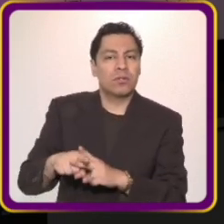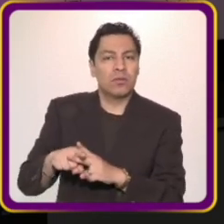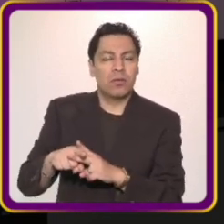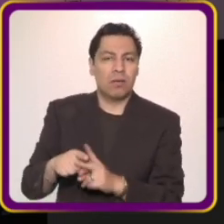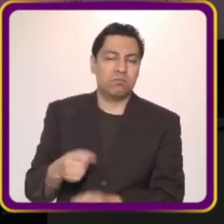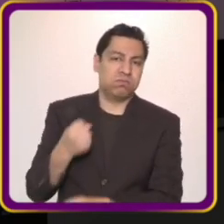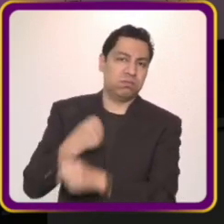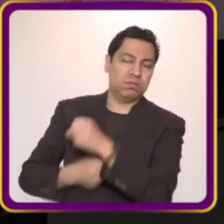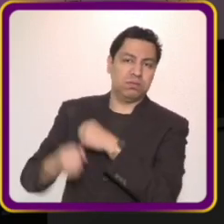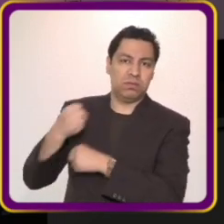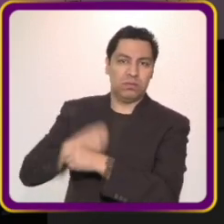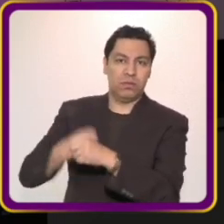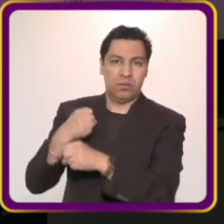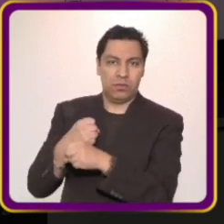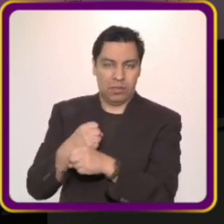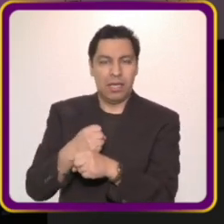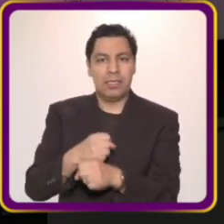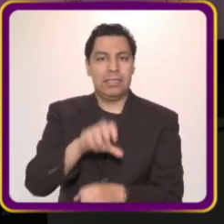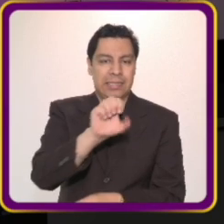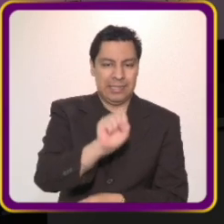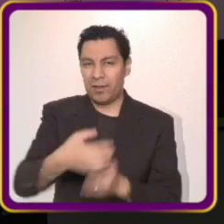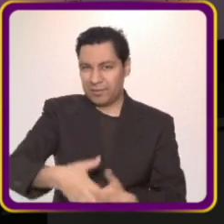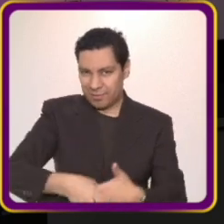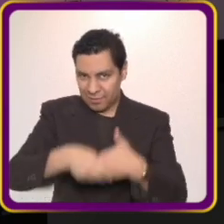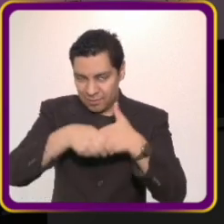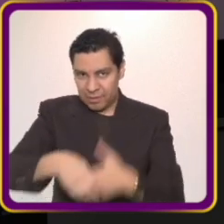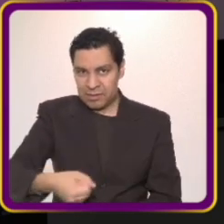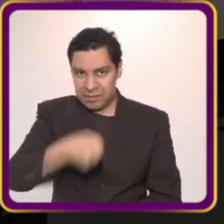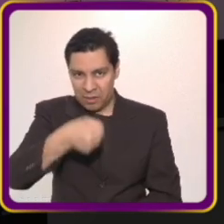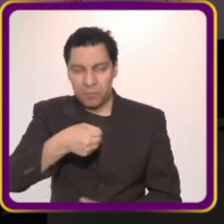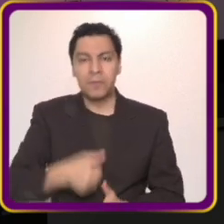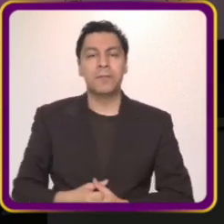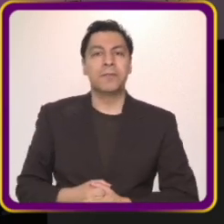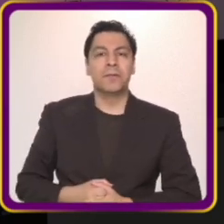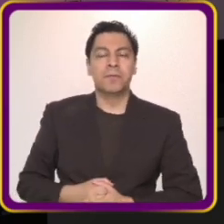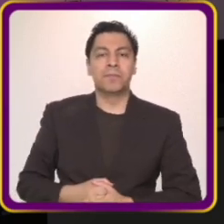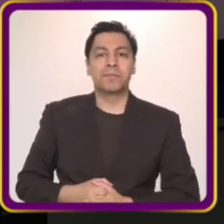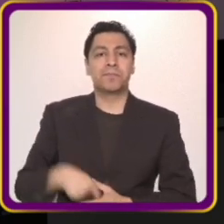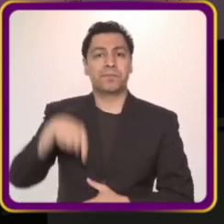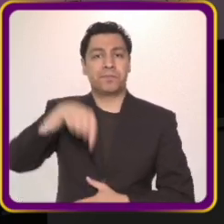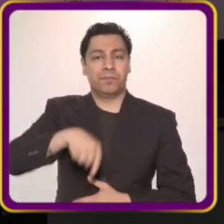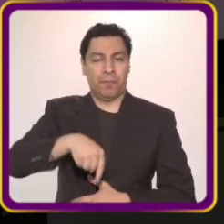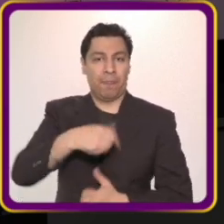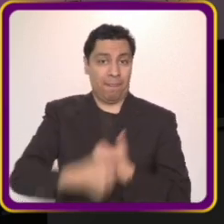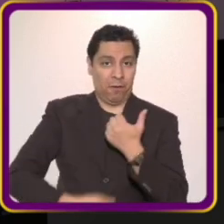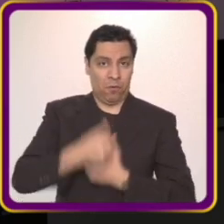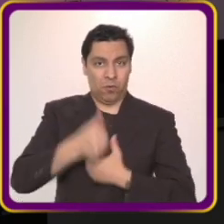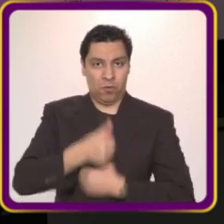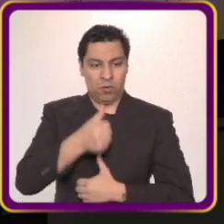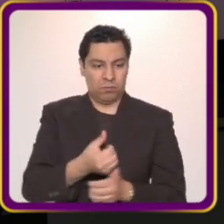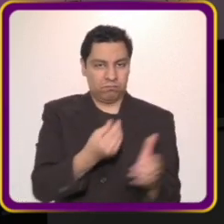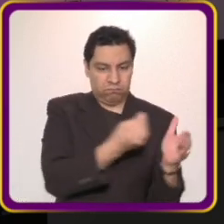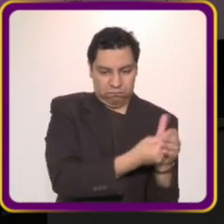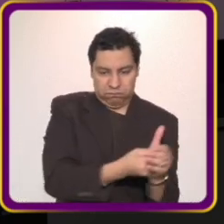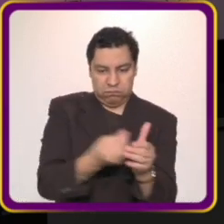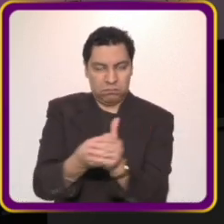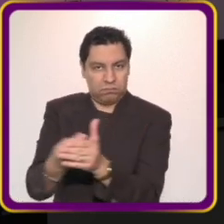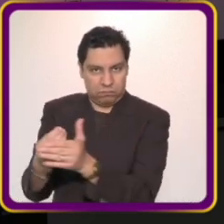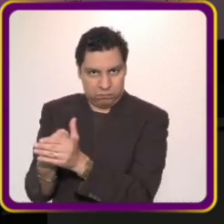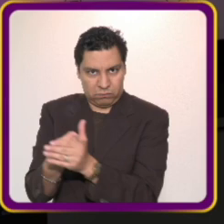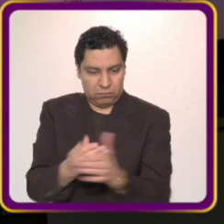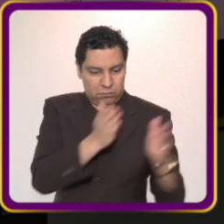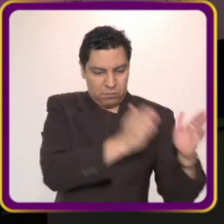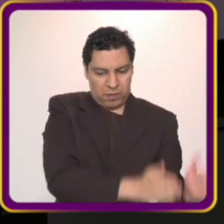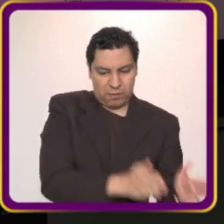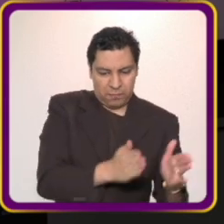años a través del Sistema Nacional de Transparencia. Este concurso pues tuvo tres categorías, fue un concurso muy concurrido,